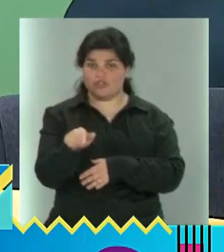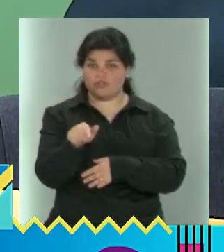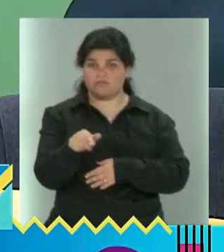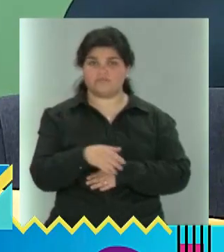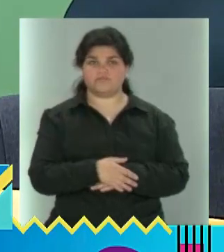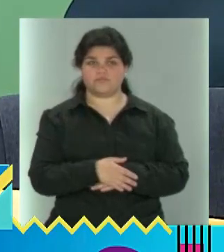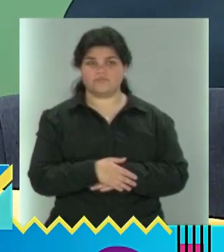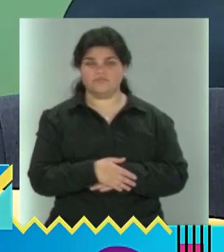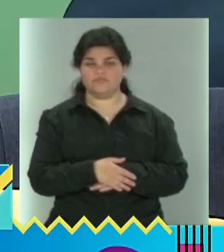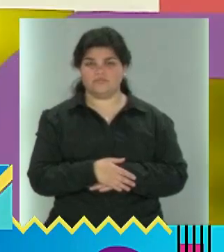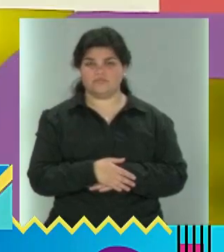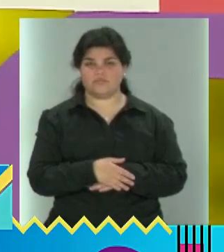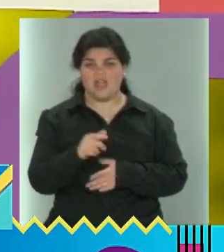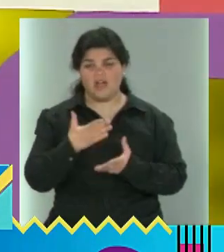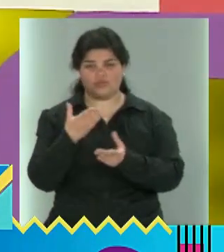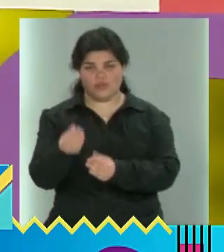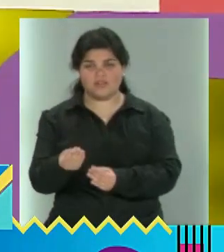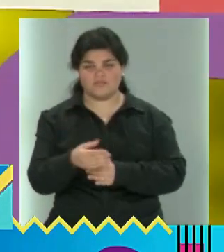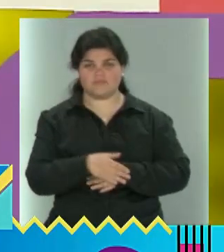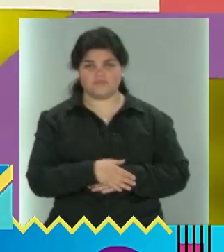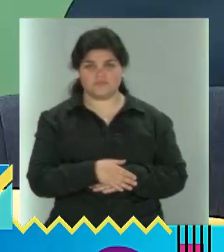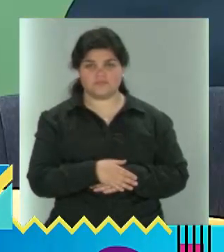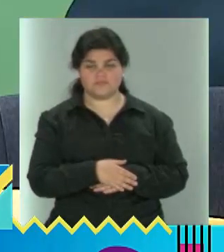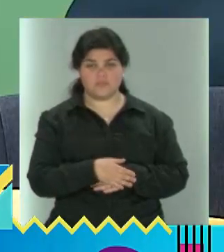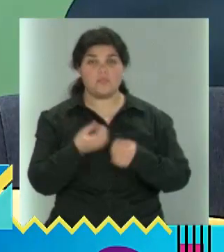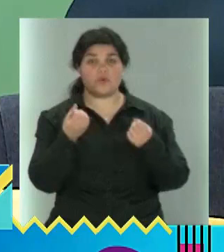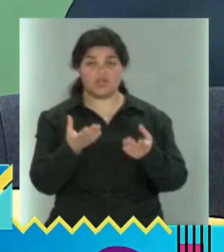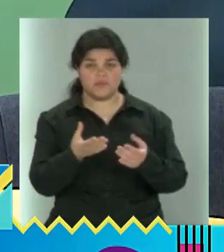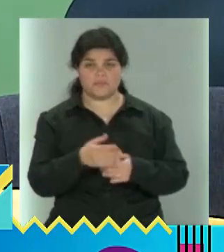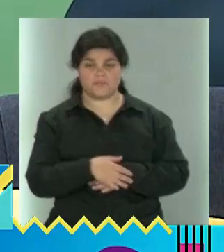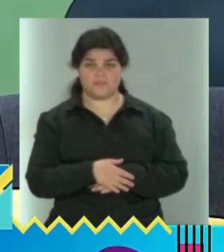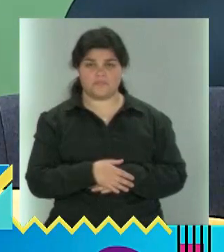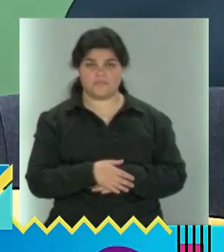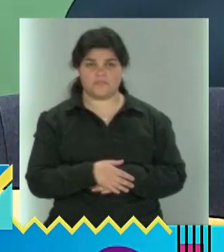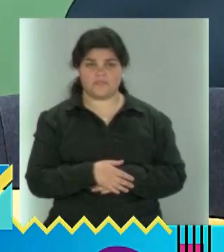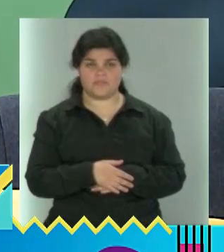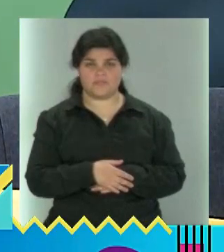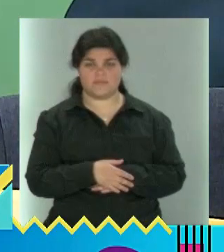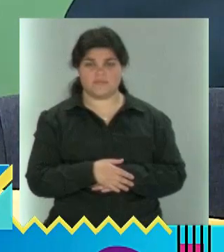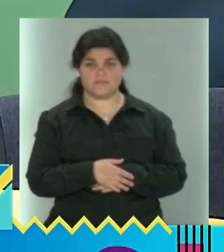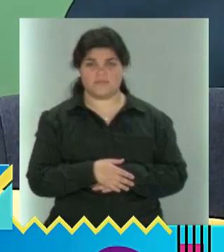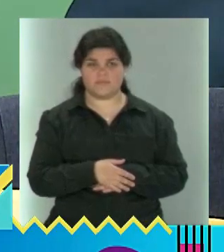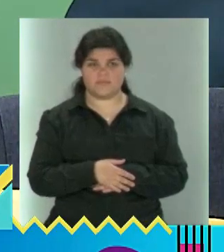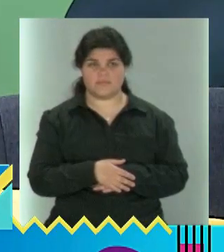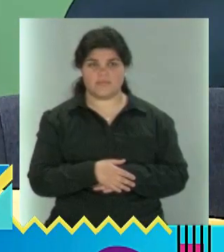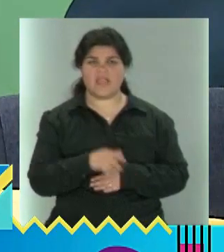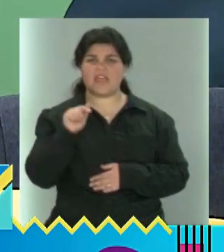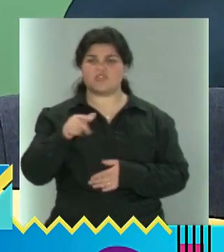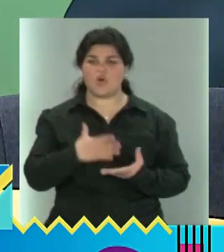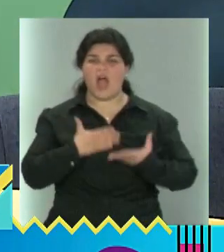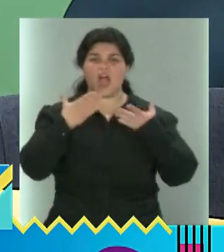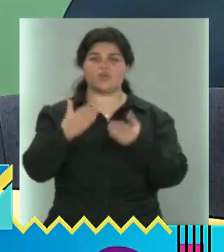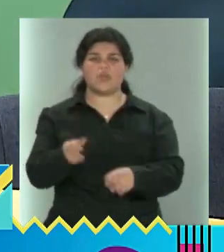en lo que más podamos. Bueno. Porque realmente creo que es la forma también de